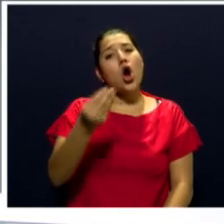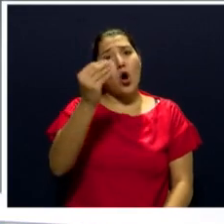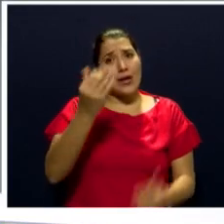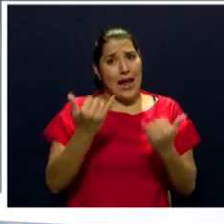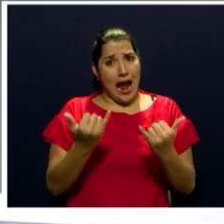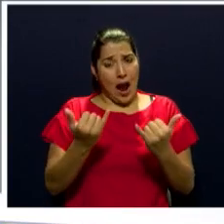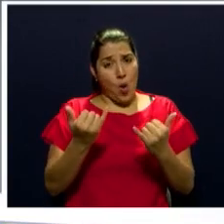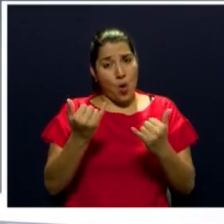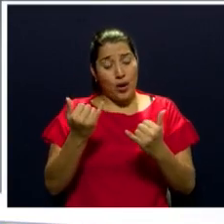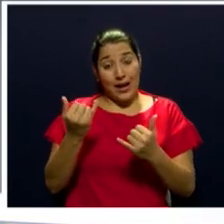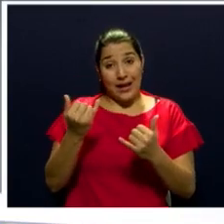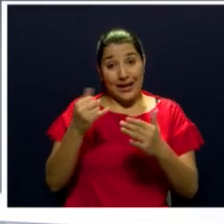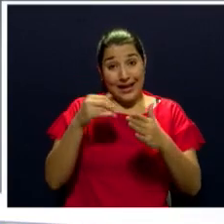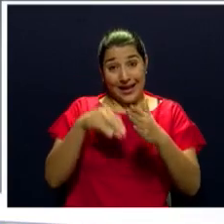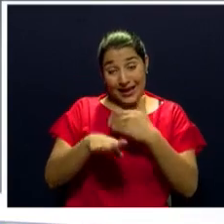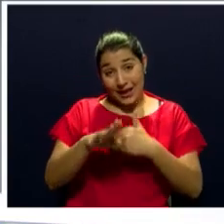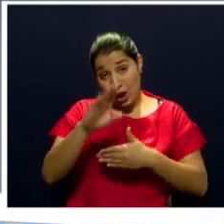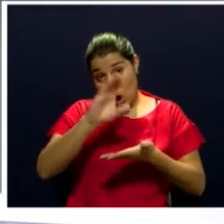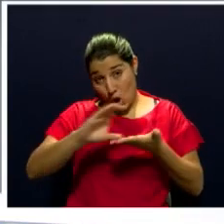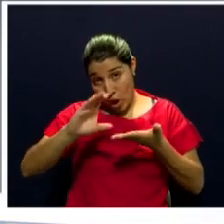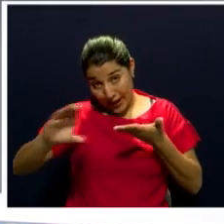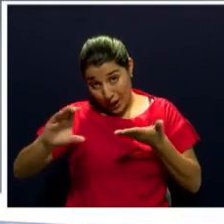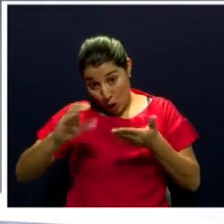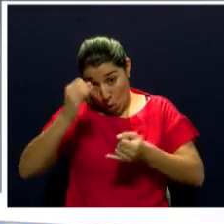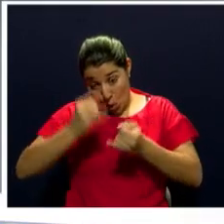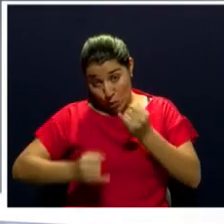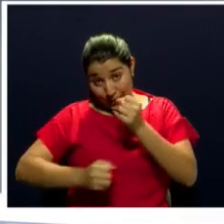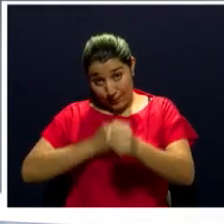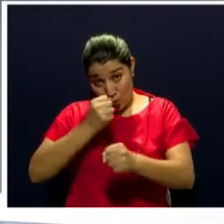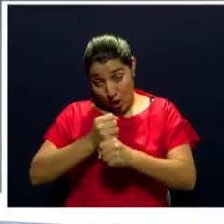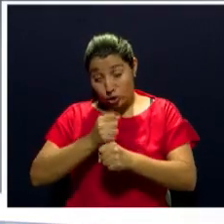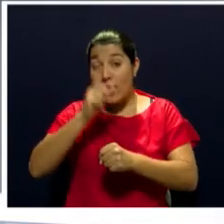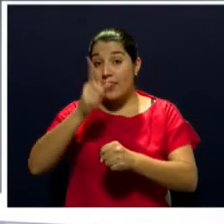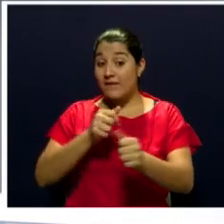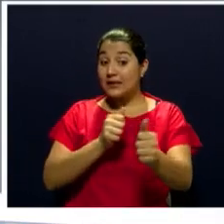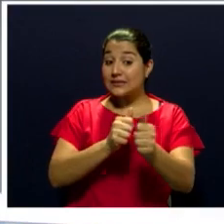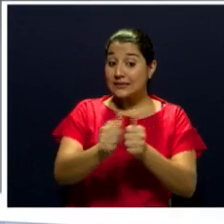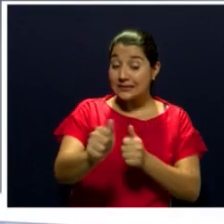etapa del colegio tienen que aprobar la materia y además ir